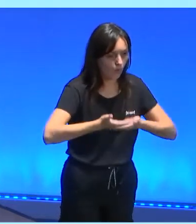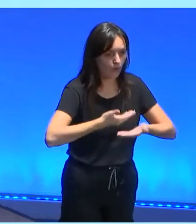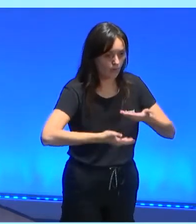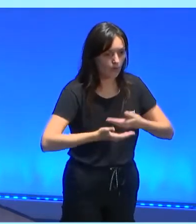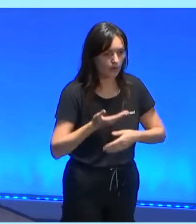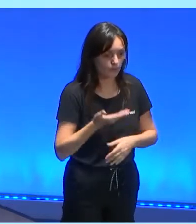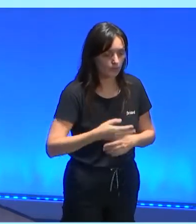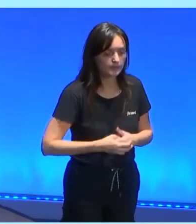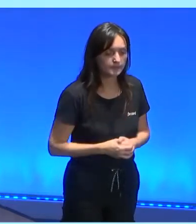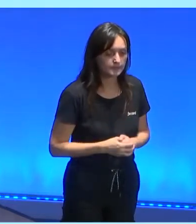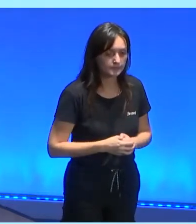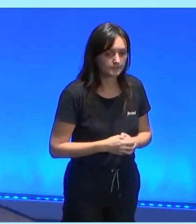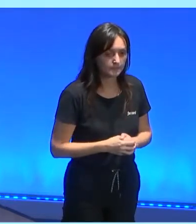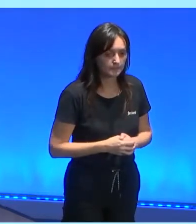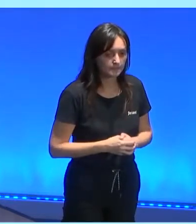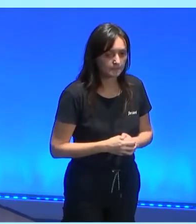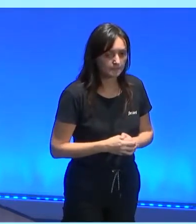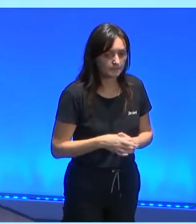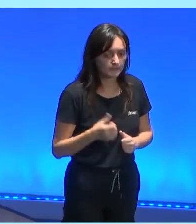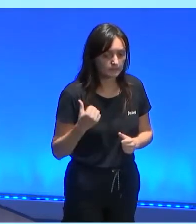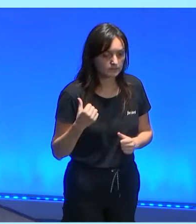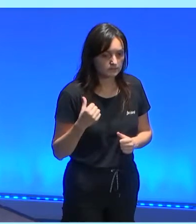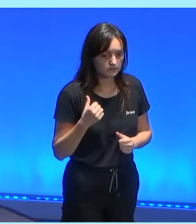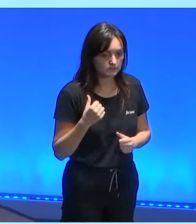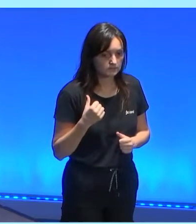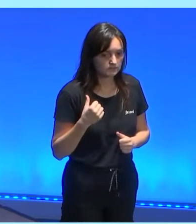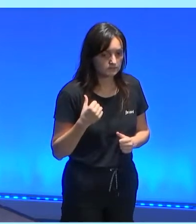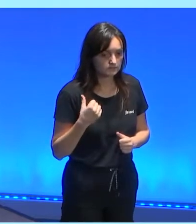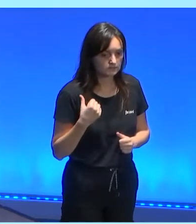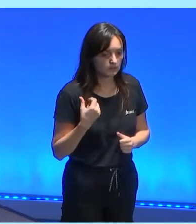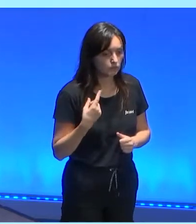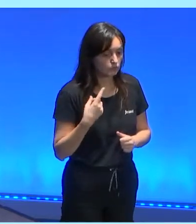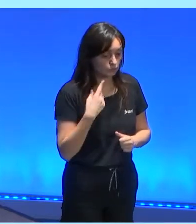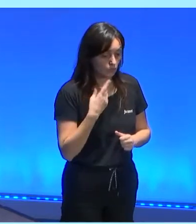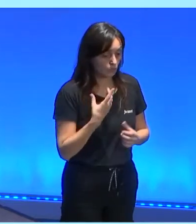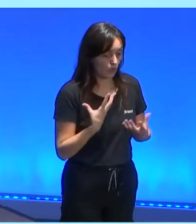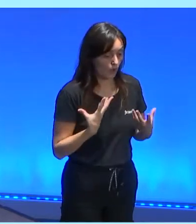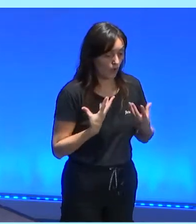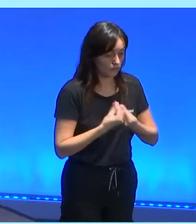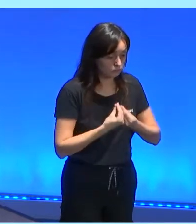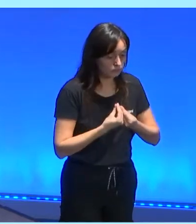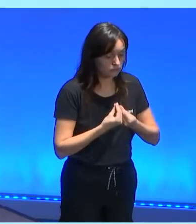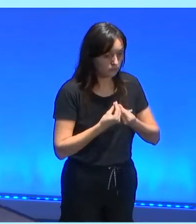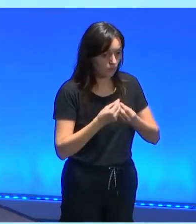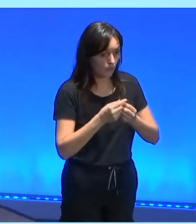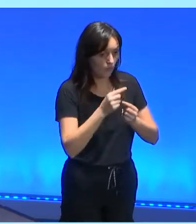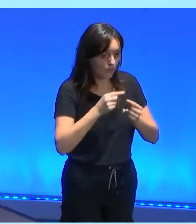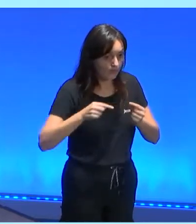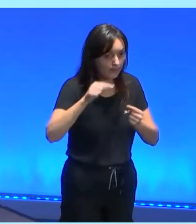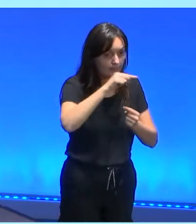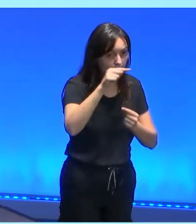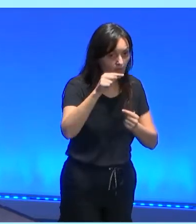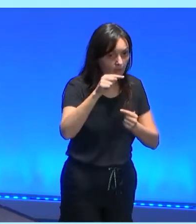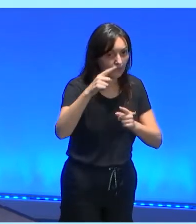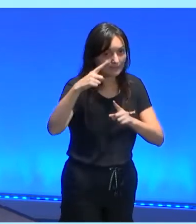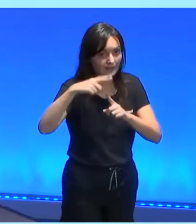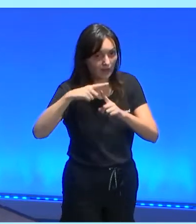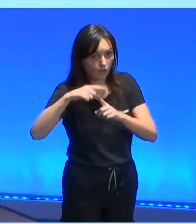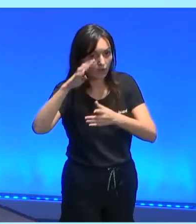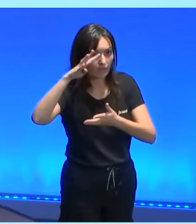importante. Tonucci está ahí entre nosotras dentro de una gira que ha recorrido Tarragona,